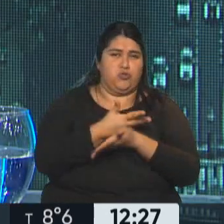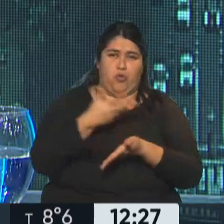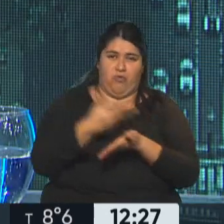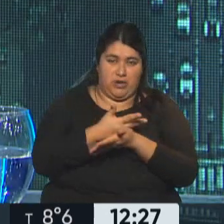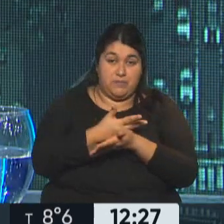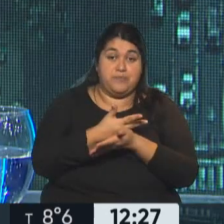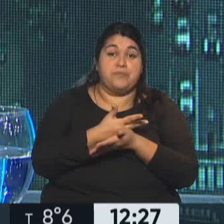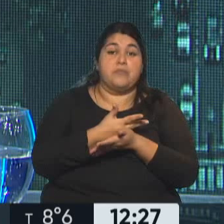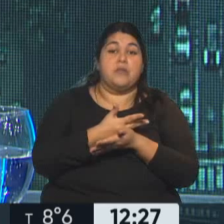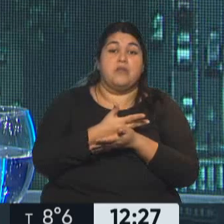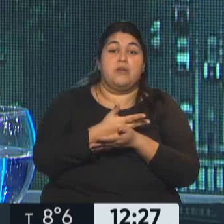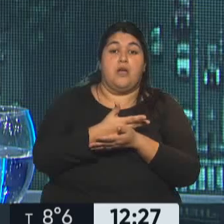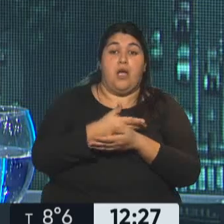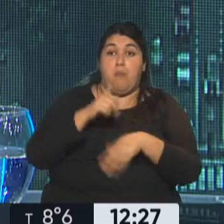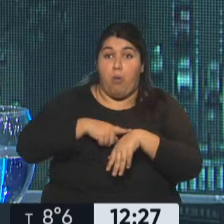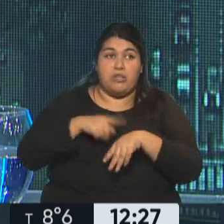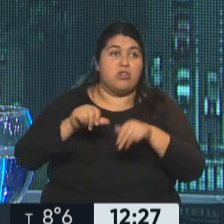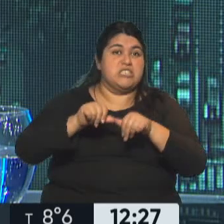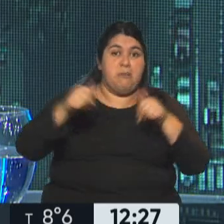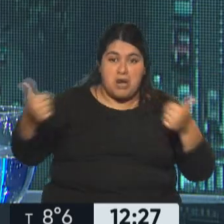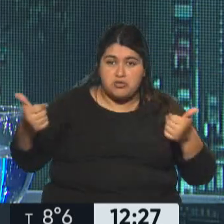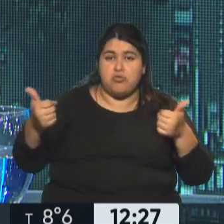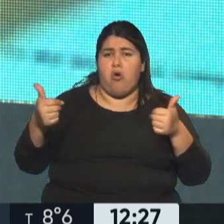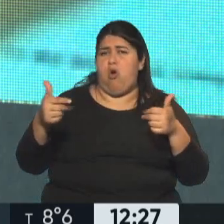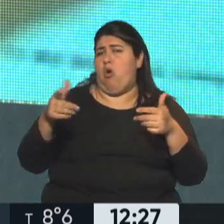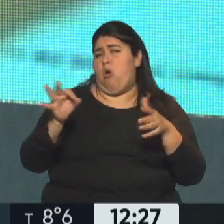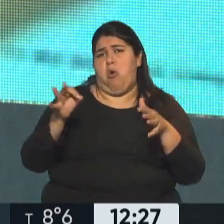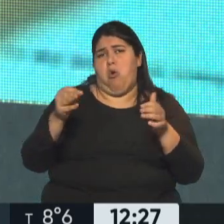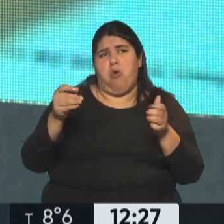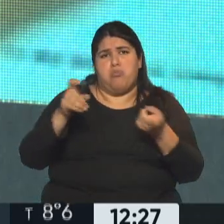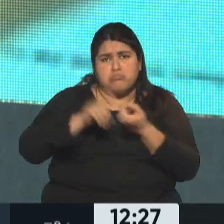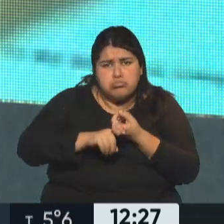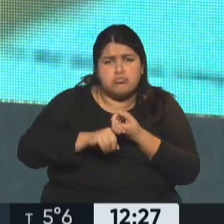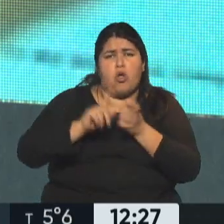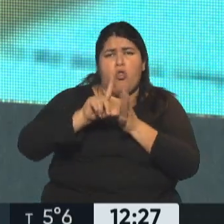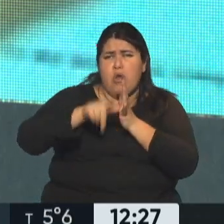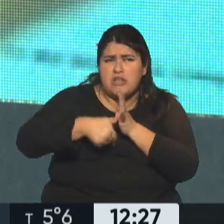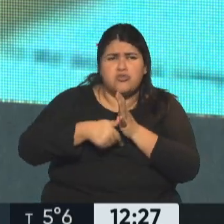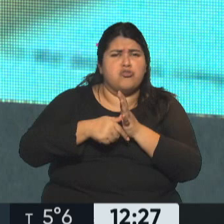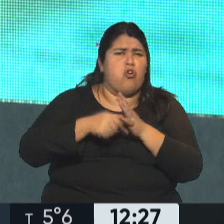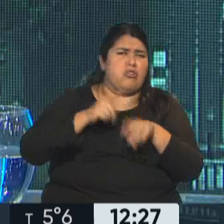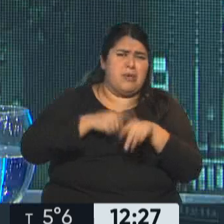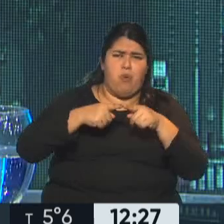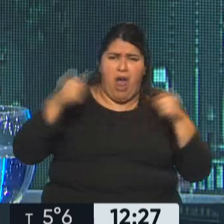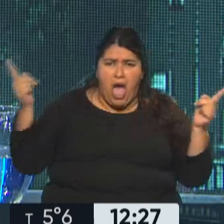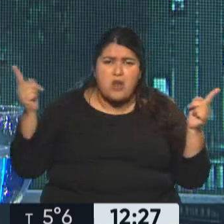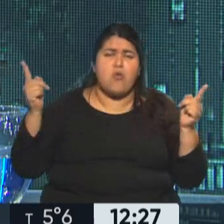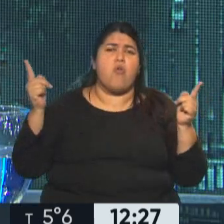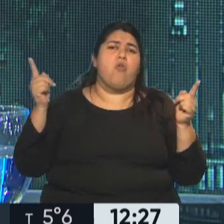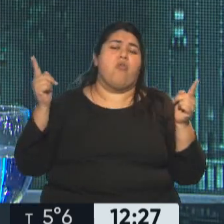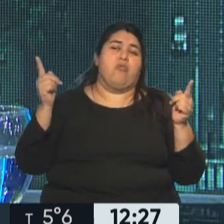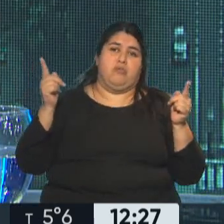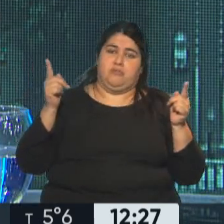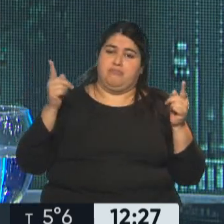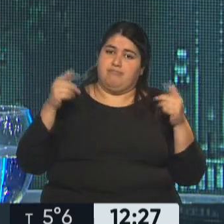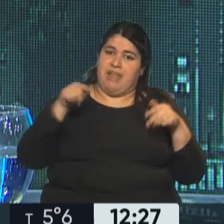que se deslindan, se separan, relaciones que pueden haber durado hasta algún tiempo largo, y